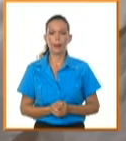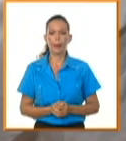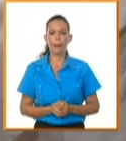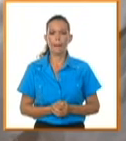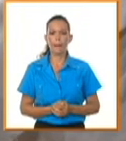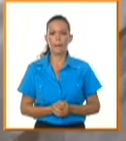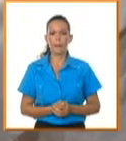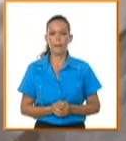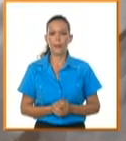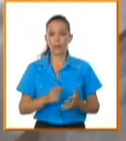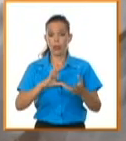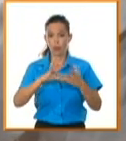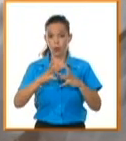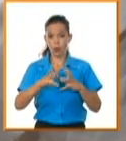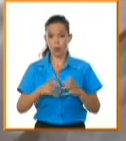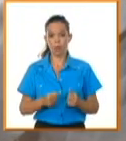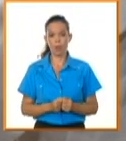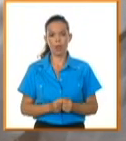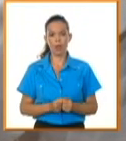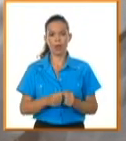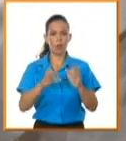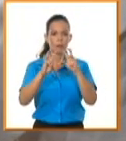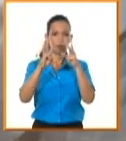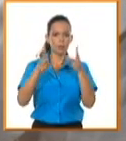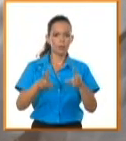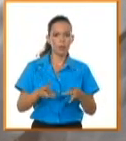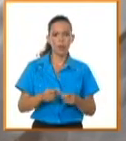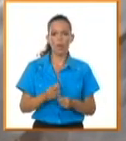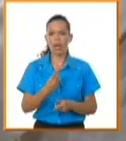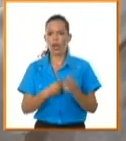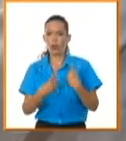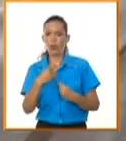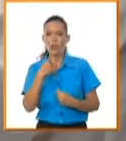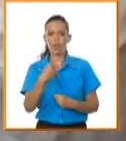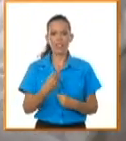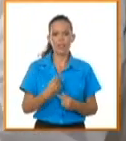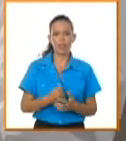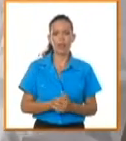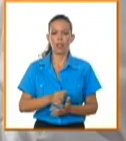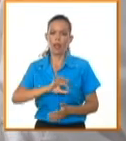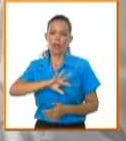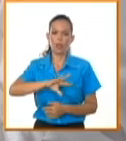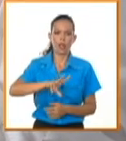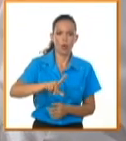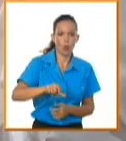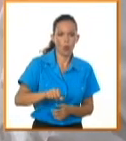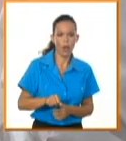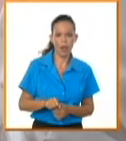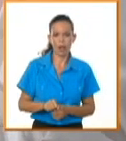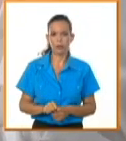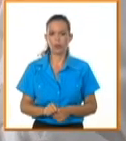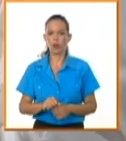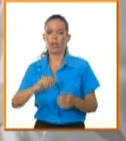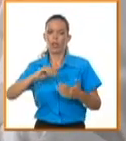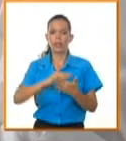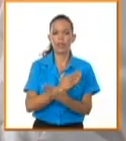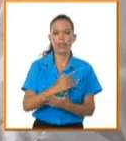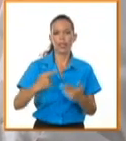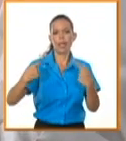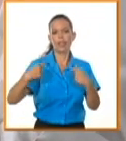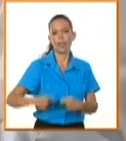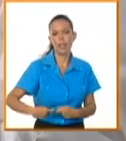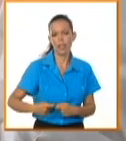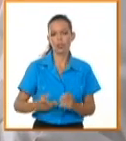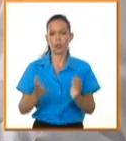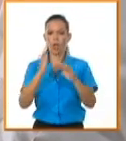incluso la contralusión ha empezado a hablar de un corralito financiero empezaron antes que se le están quitando derechos a los ciudadanos de que no pueden disponer